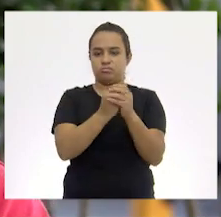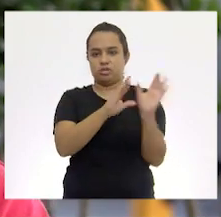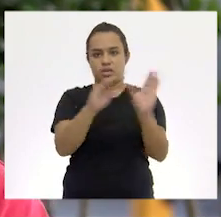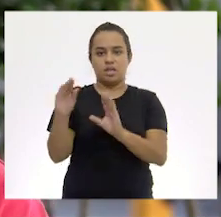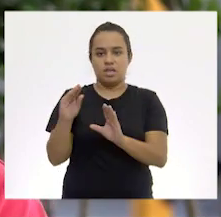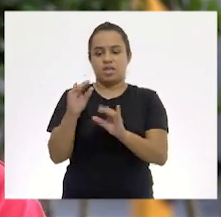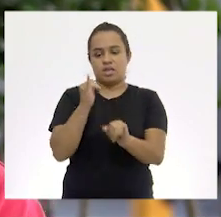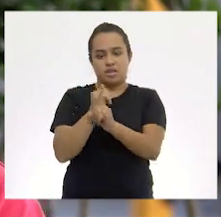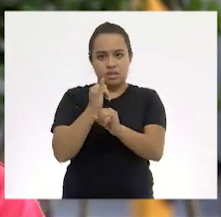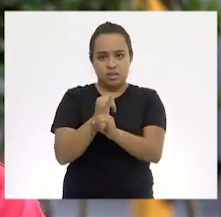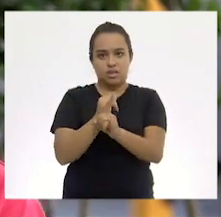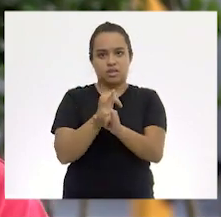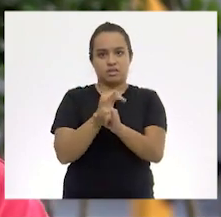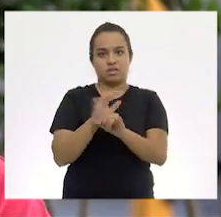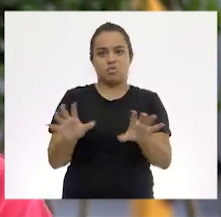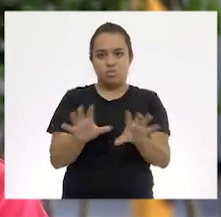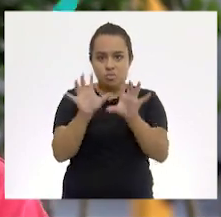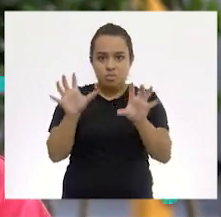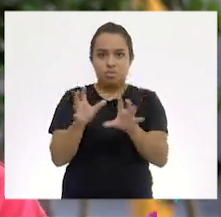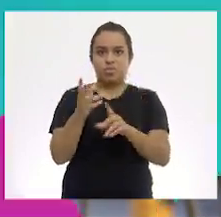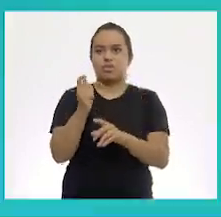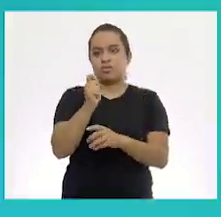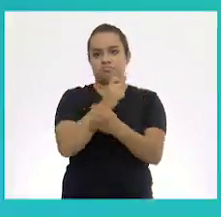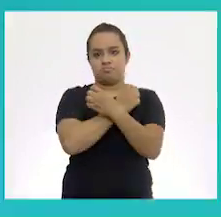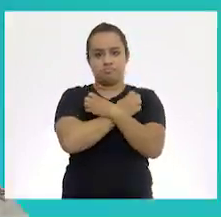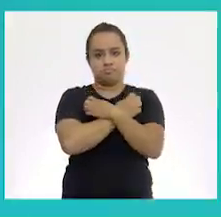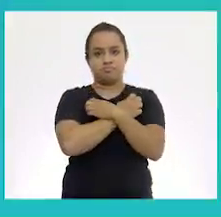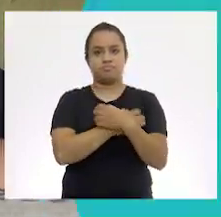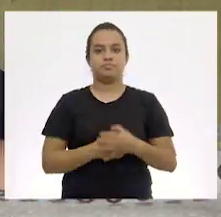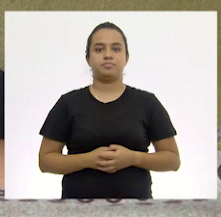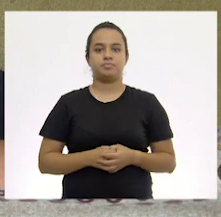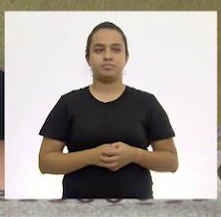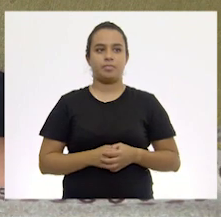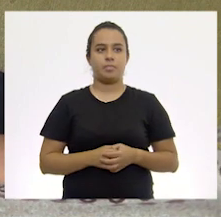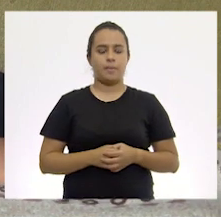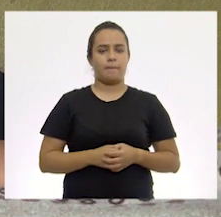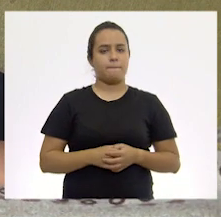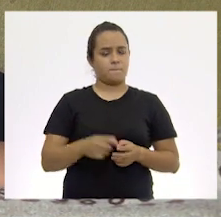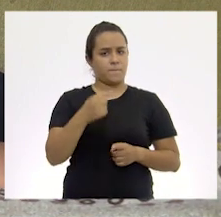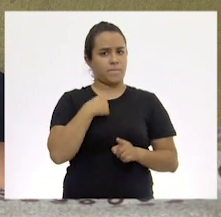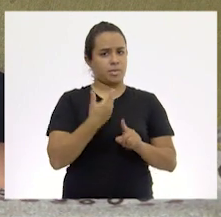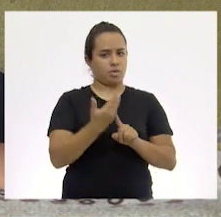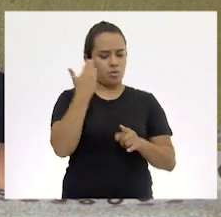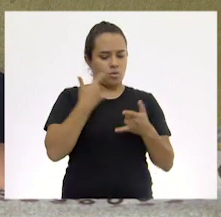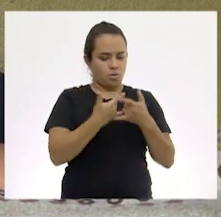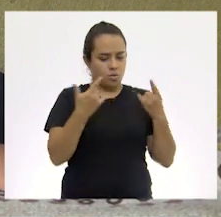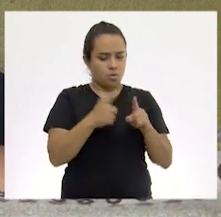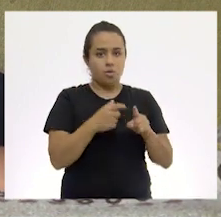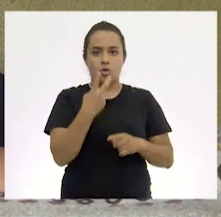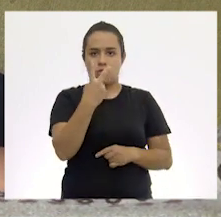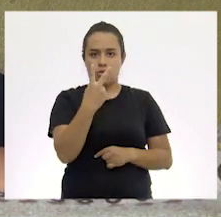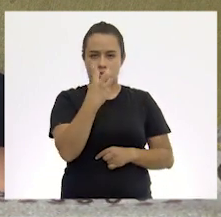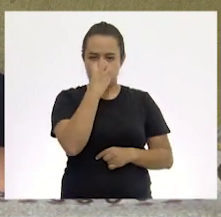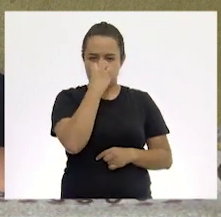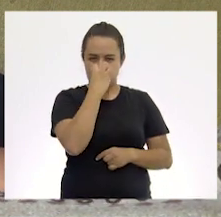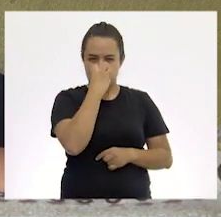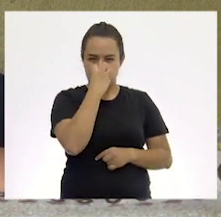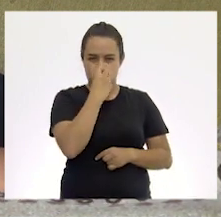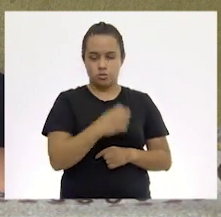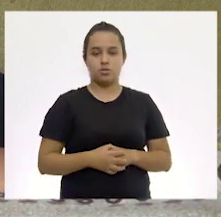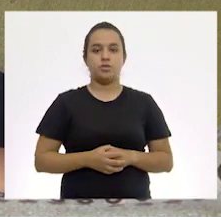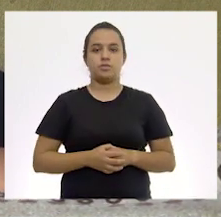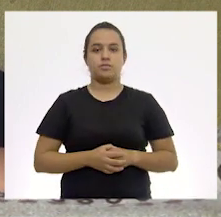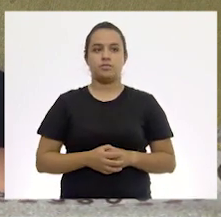y la educación. Había hecho un cuento de dos osos, ¿no? Con un